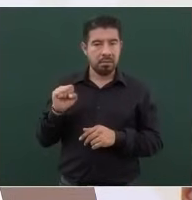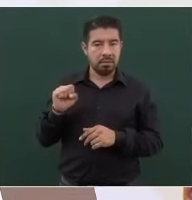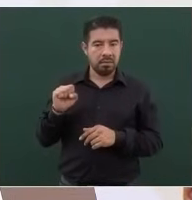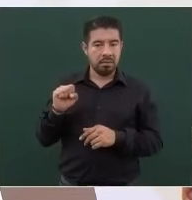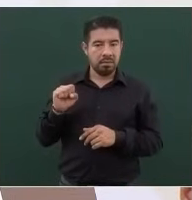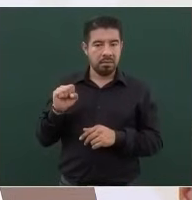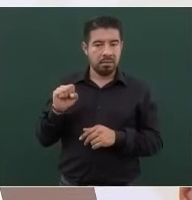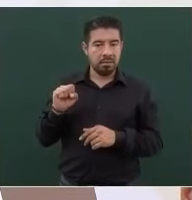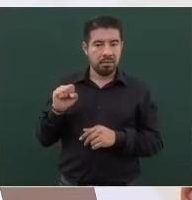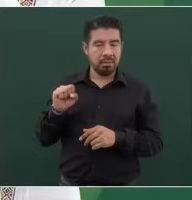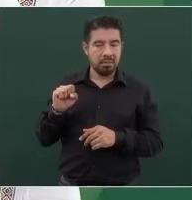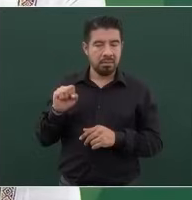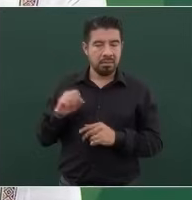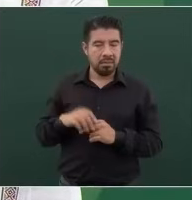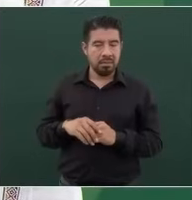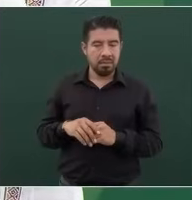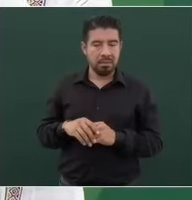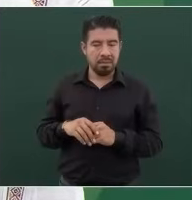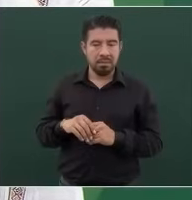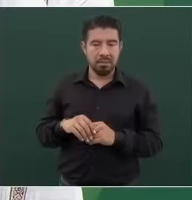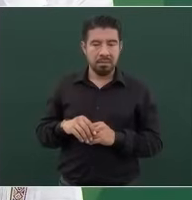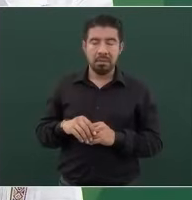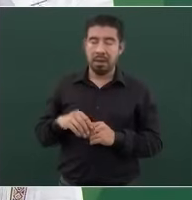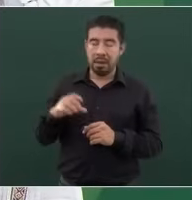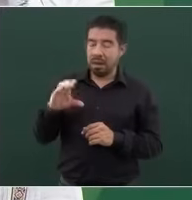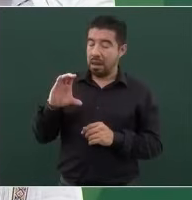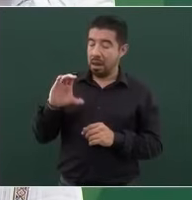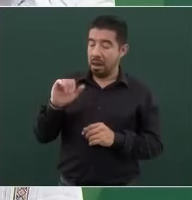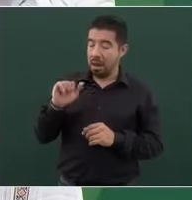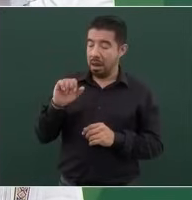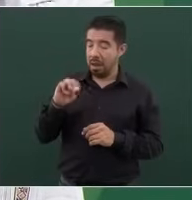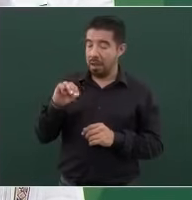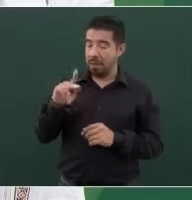tiempos, un periodista polaco,